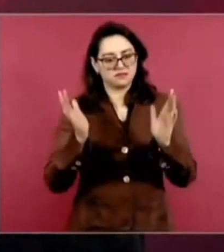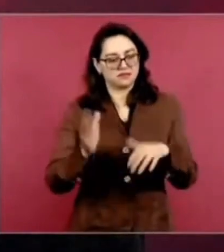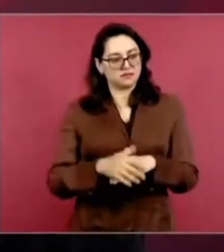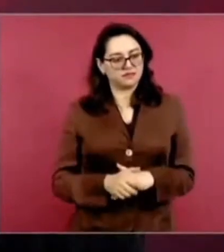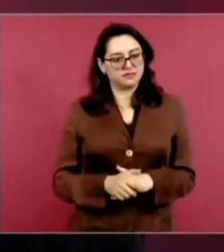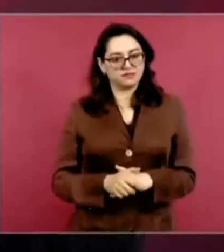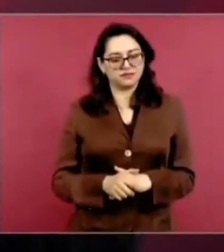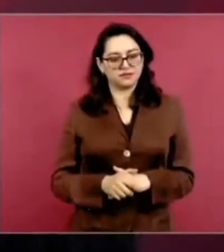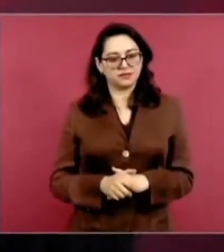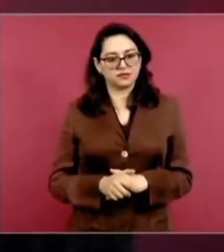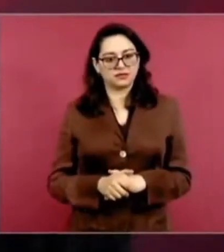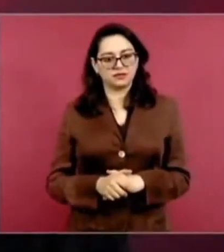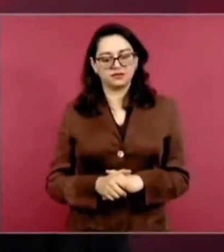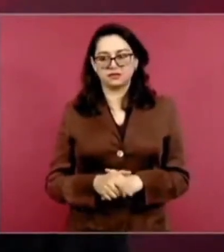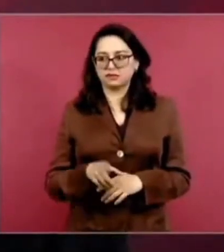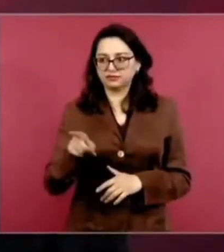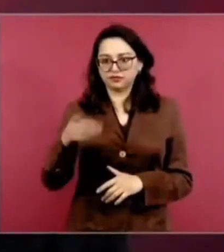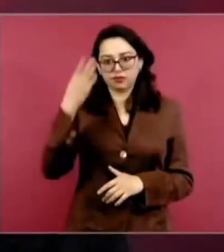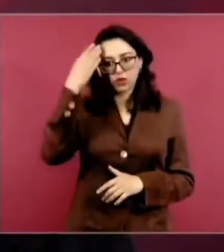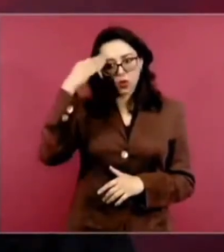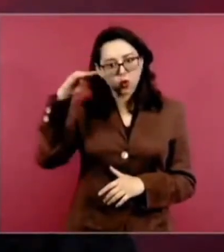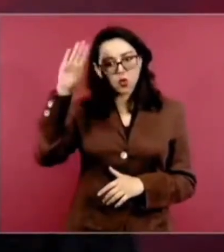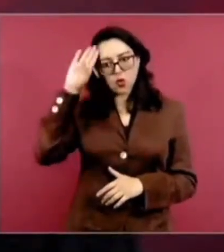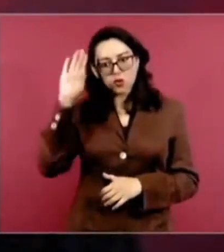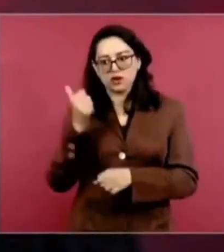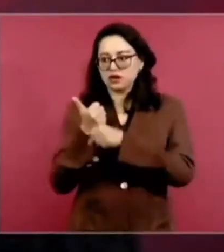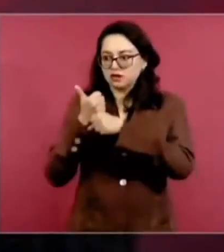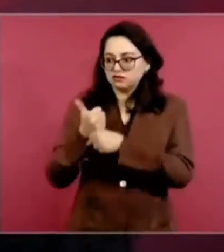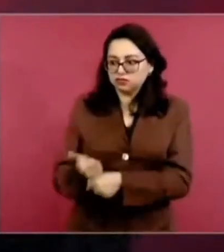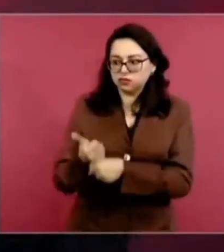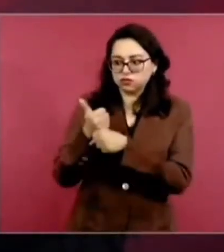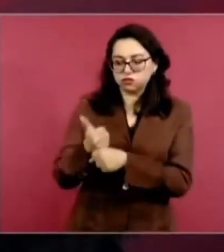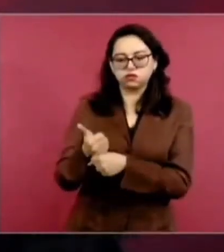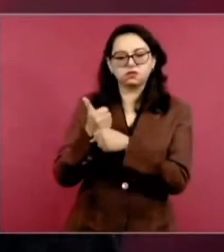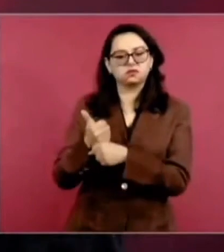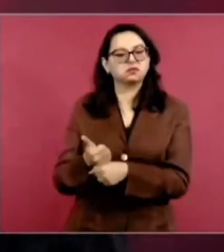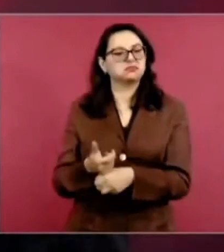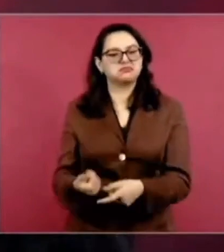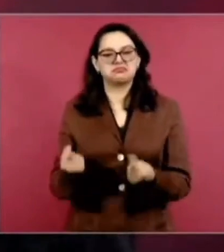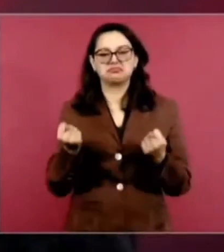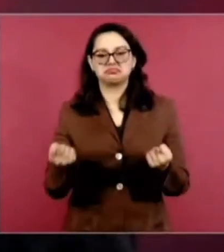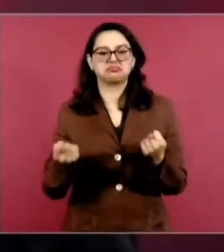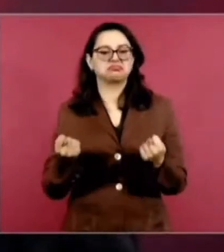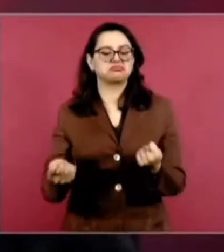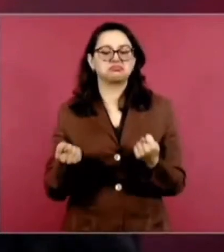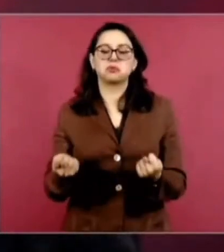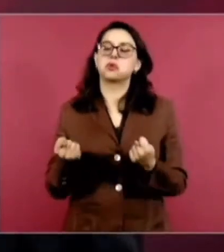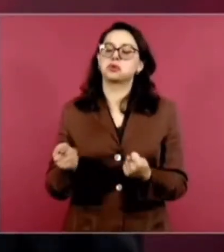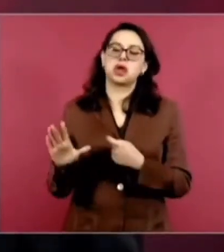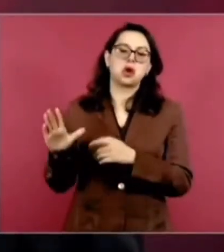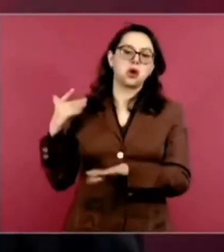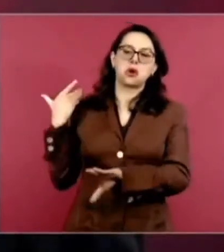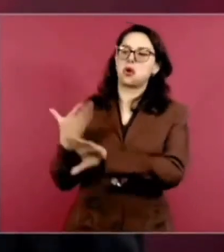sufrimiento de un pueblo bloqueado